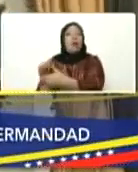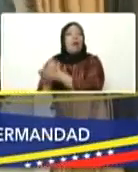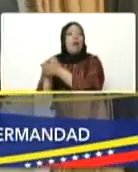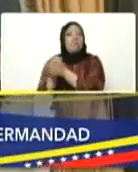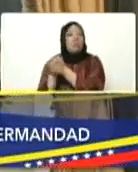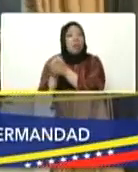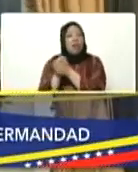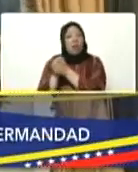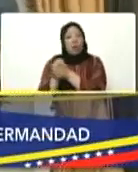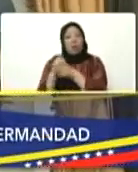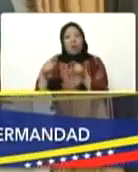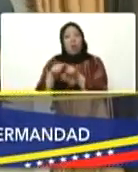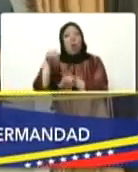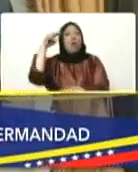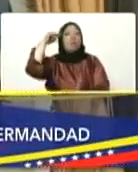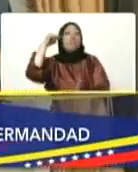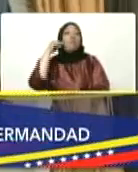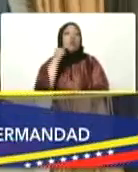En Bolívar, sí.